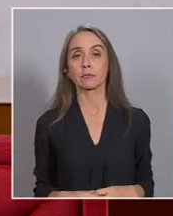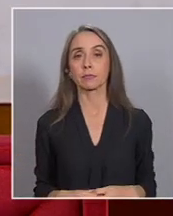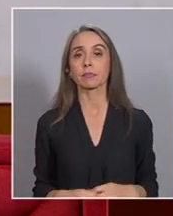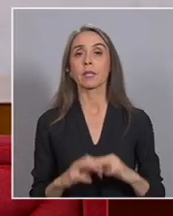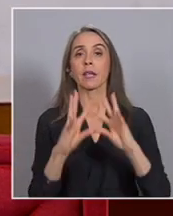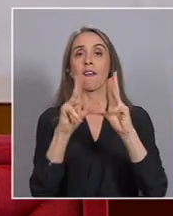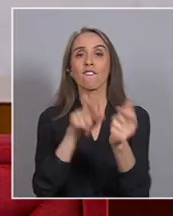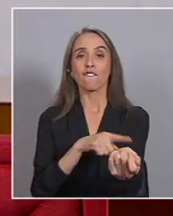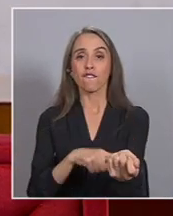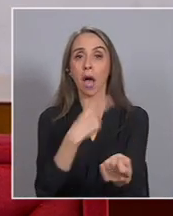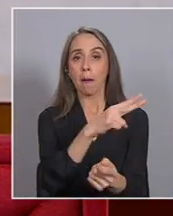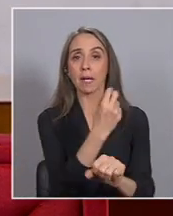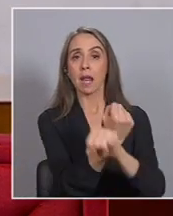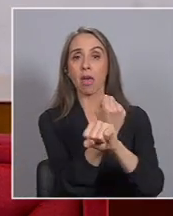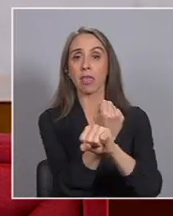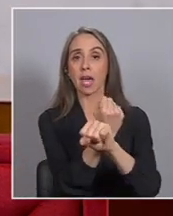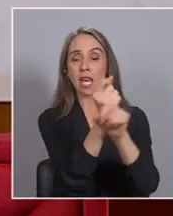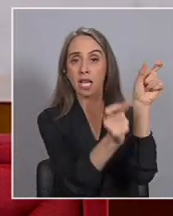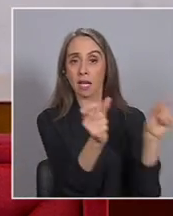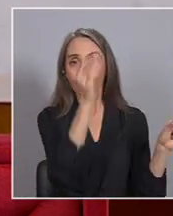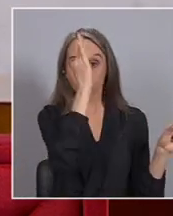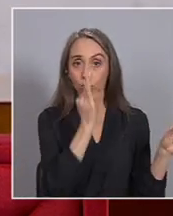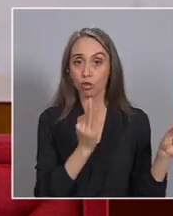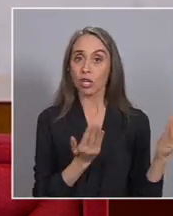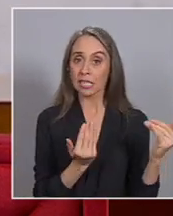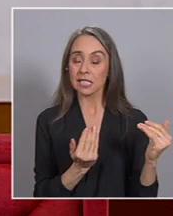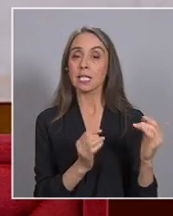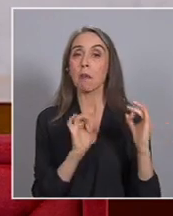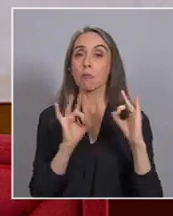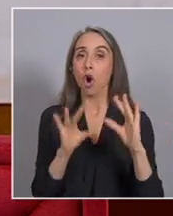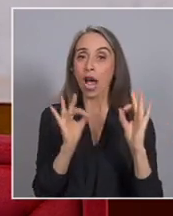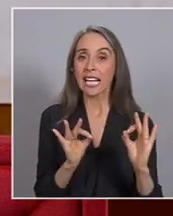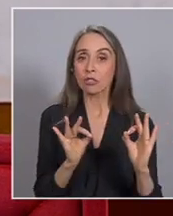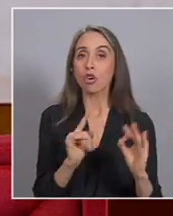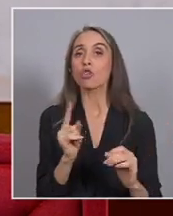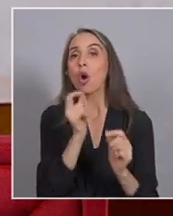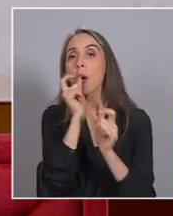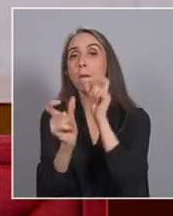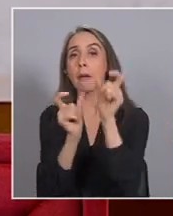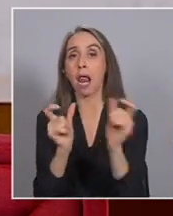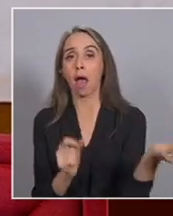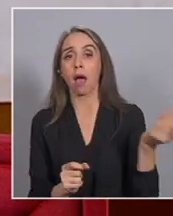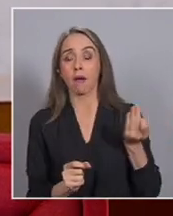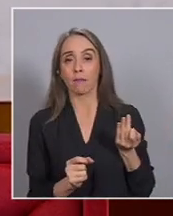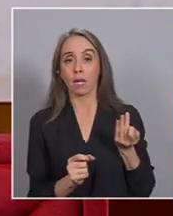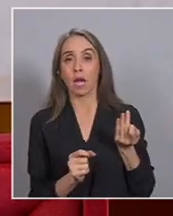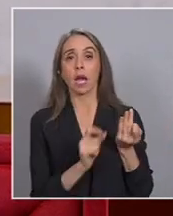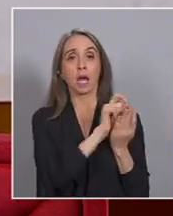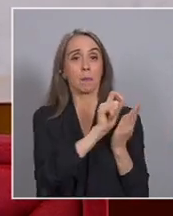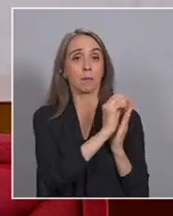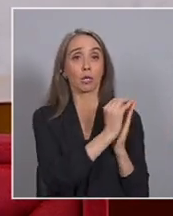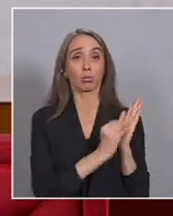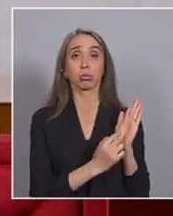Las familias de carabineros necesitamos hechos y no palabras. Me escribió